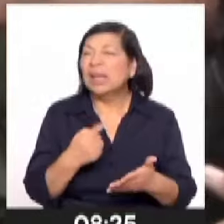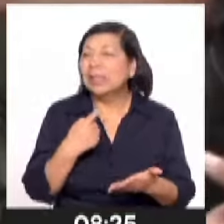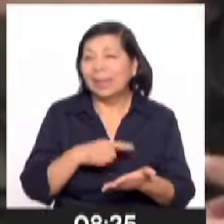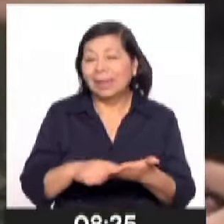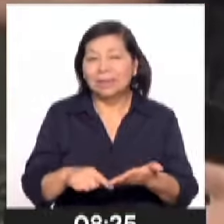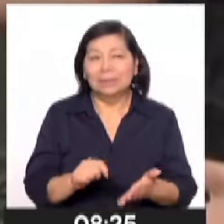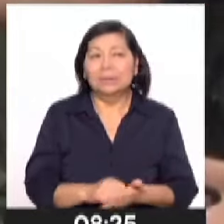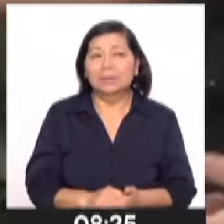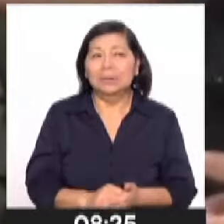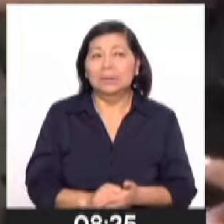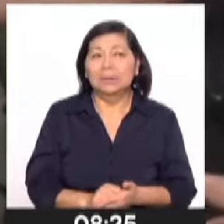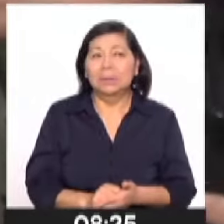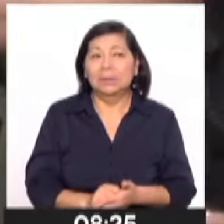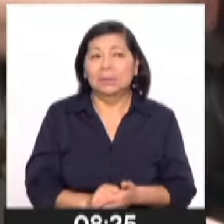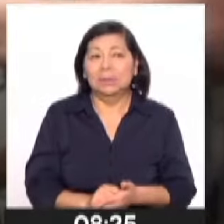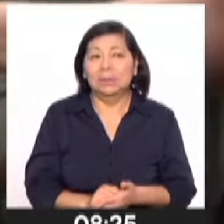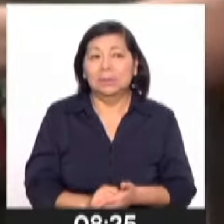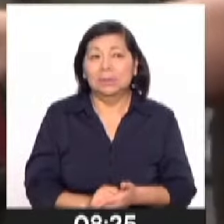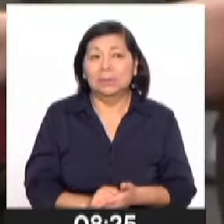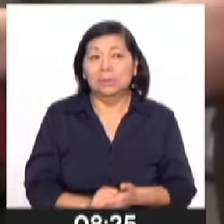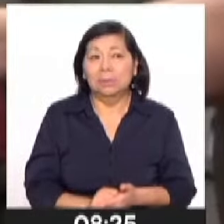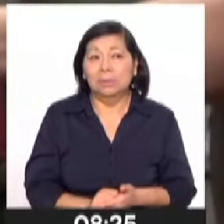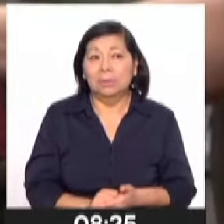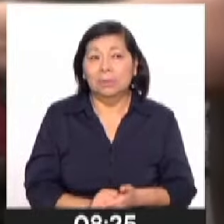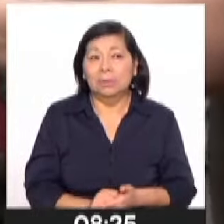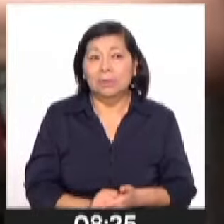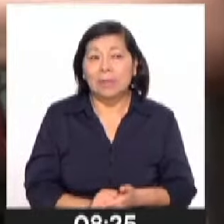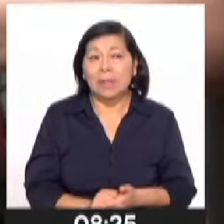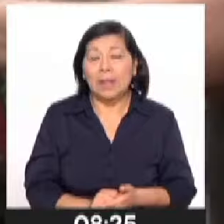mensaje? Y dice de que se tiene que